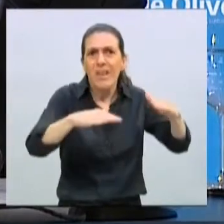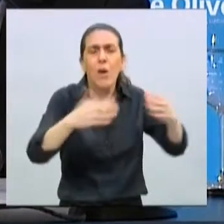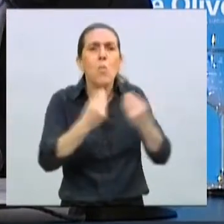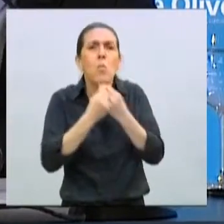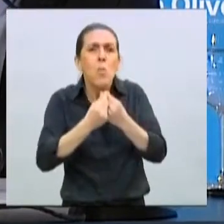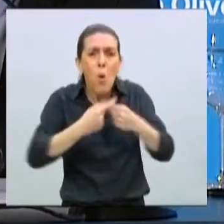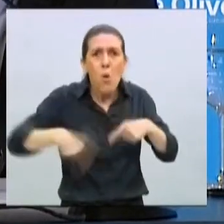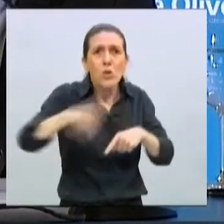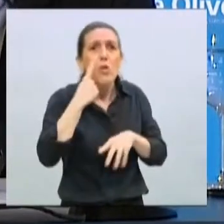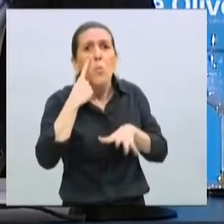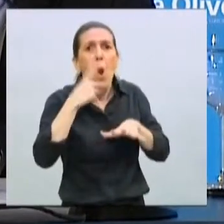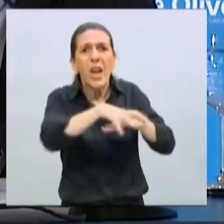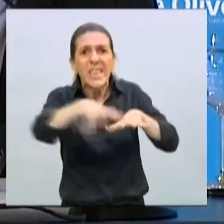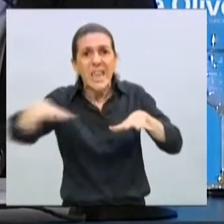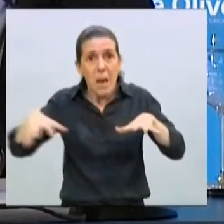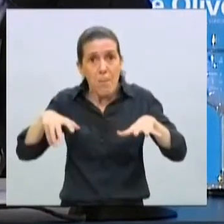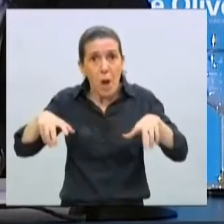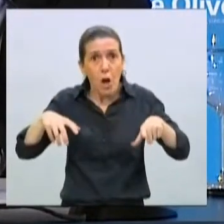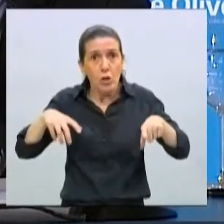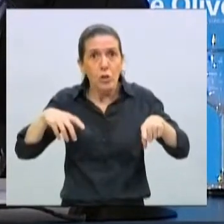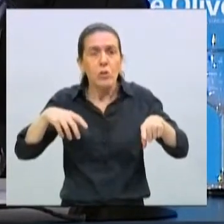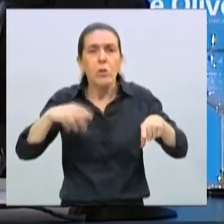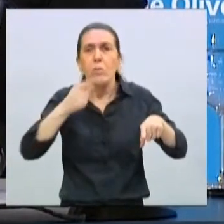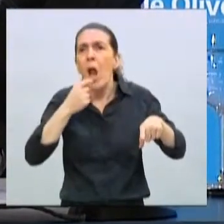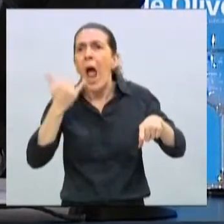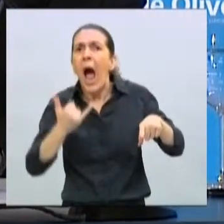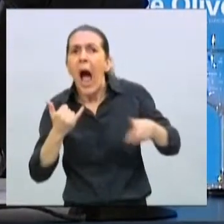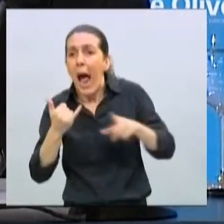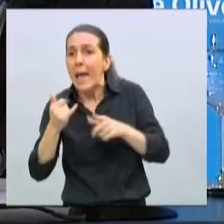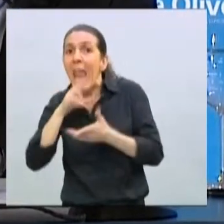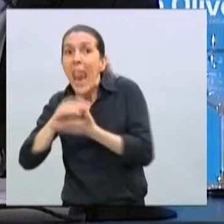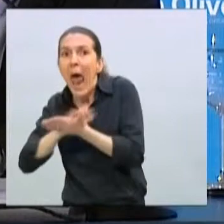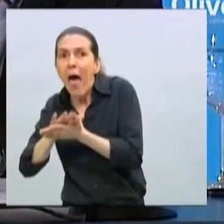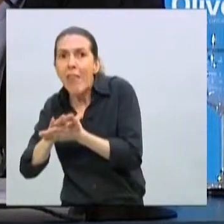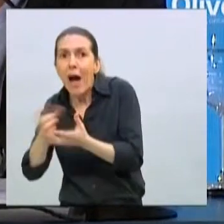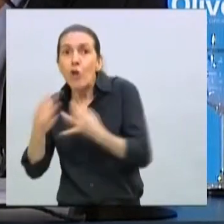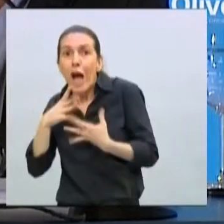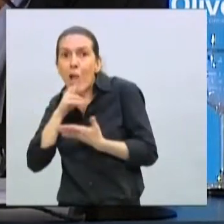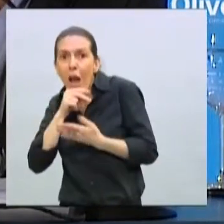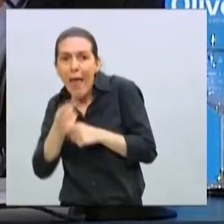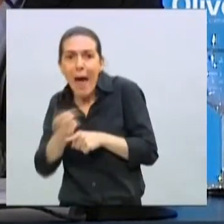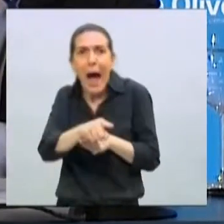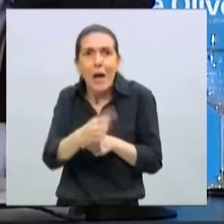municipios, prácticamente tomando un caso, 0 casos, 60 municipios,